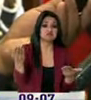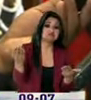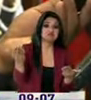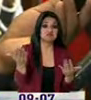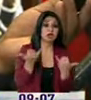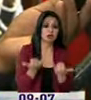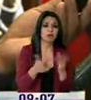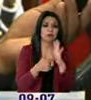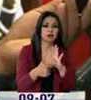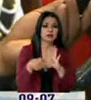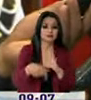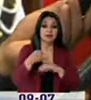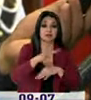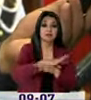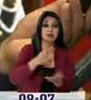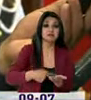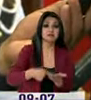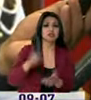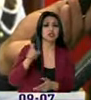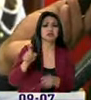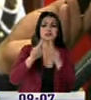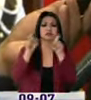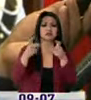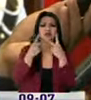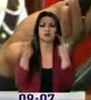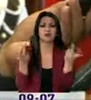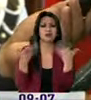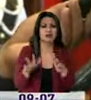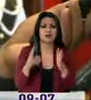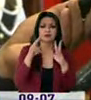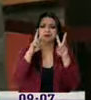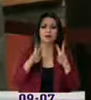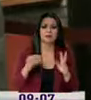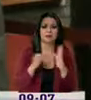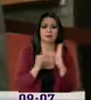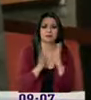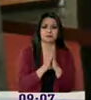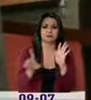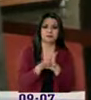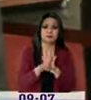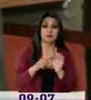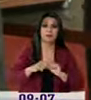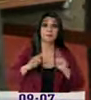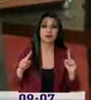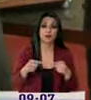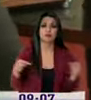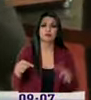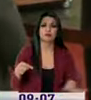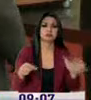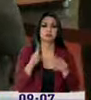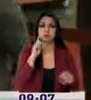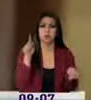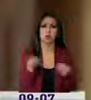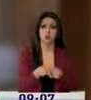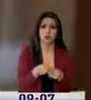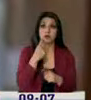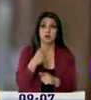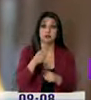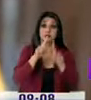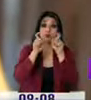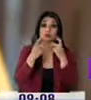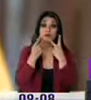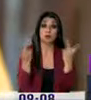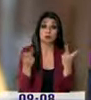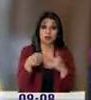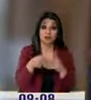alguna, hoy se va a demostrar que no necesitábamos consulta popular y que ya están esos temas incluidos. Cosa que rechazan desde la oposición, pues afirman que con